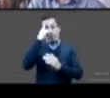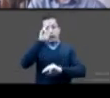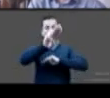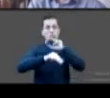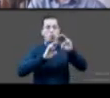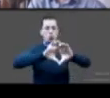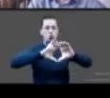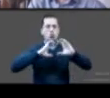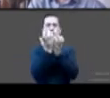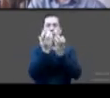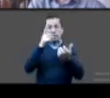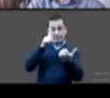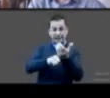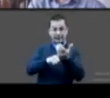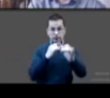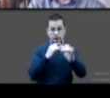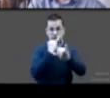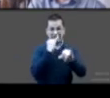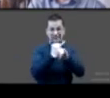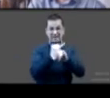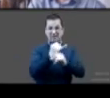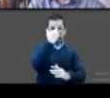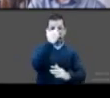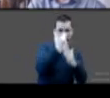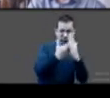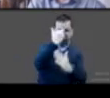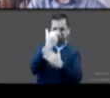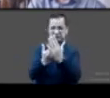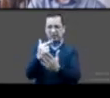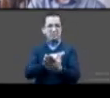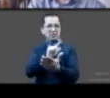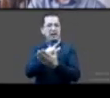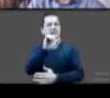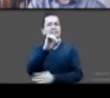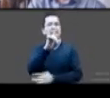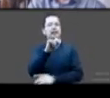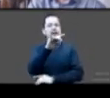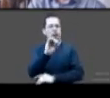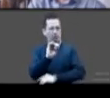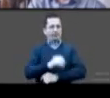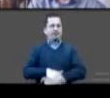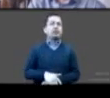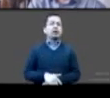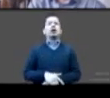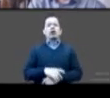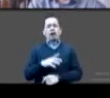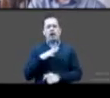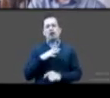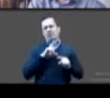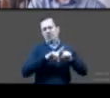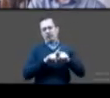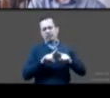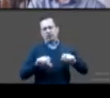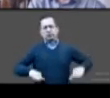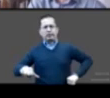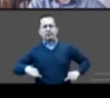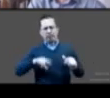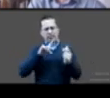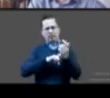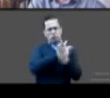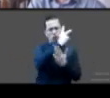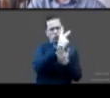Tenemos varios equipos alrededor del mundo trabajando, y el objetivo del programa es precisamente poder fortalecer a los